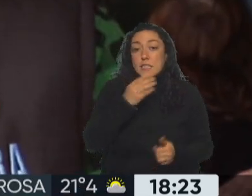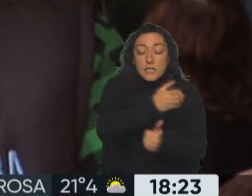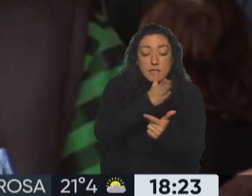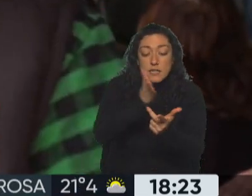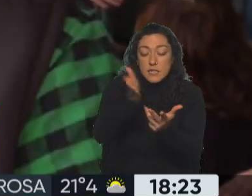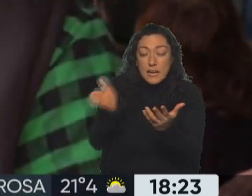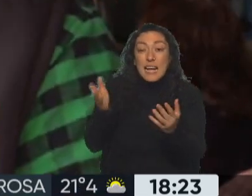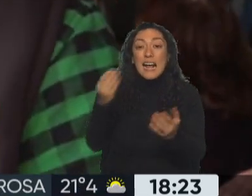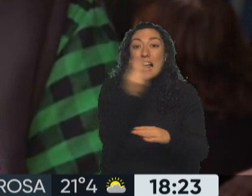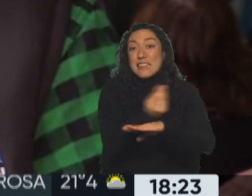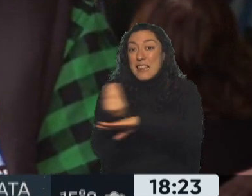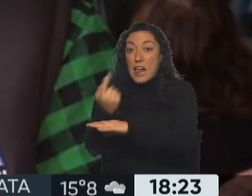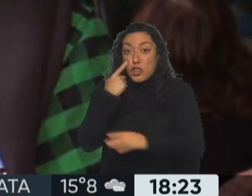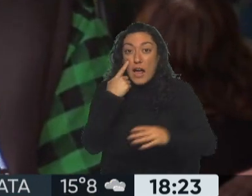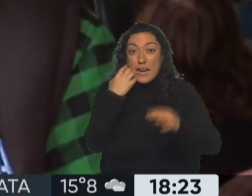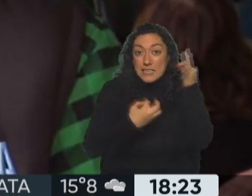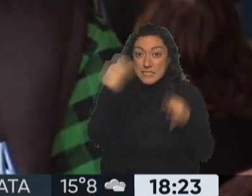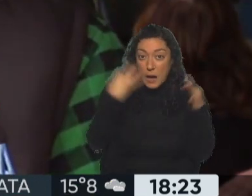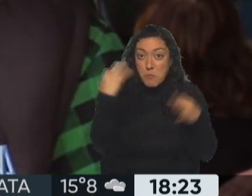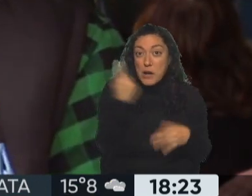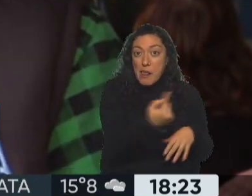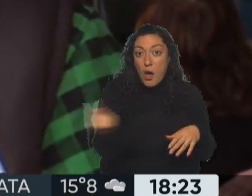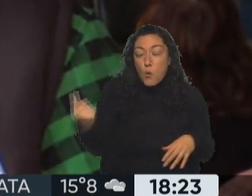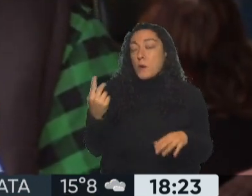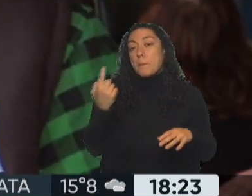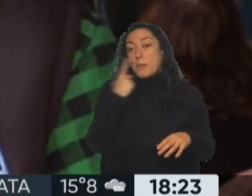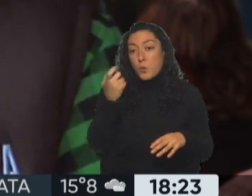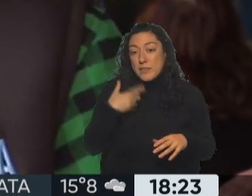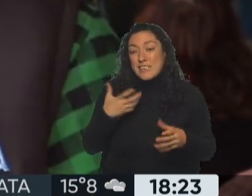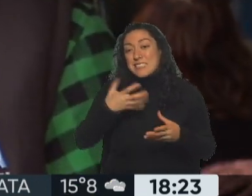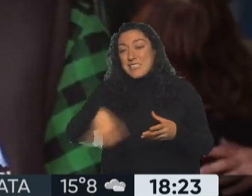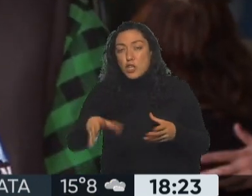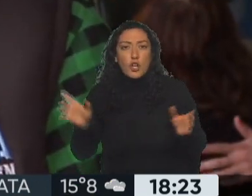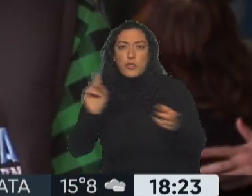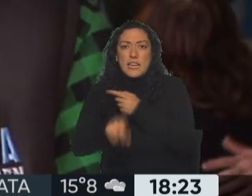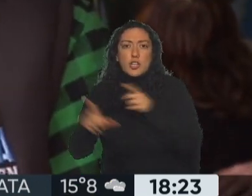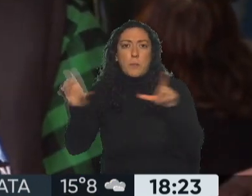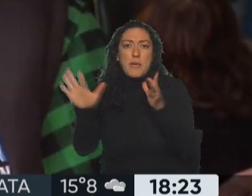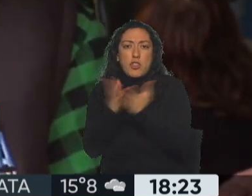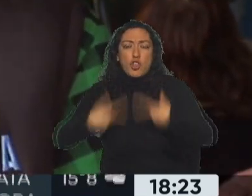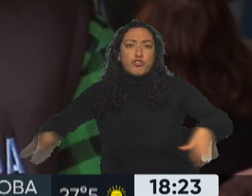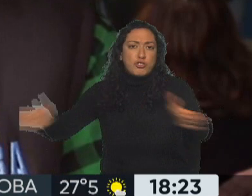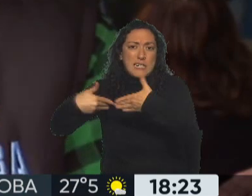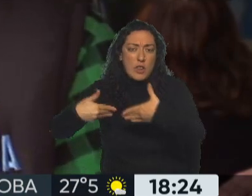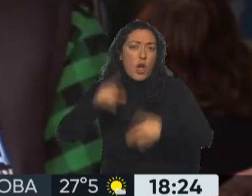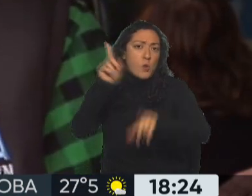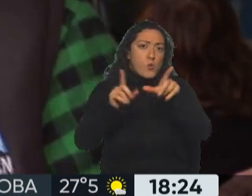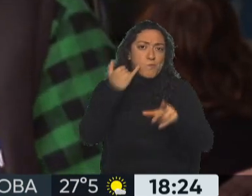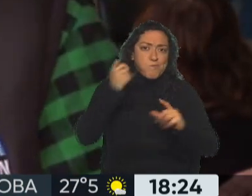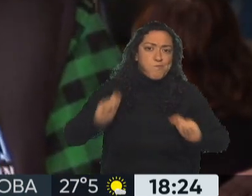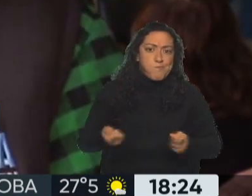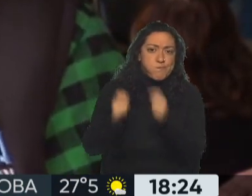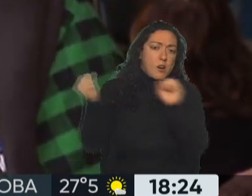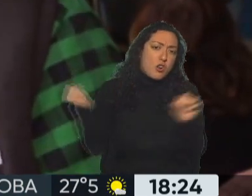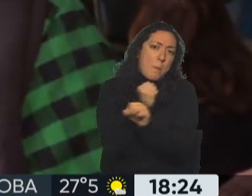de candidatos que tenemos, vemos que hay un sector que los quiere cerrar directamente, el otro que ya los gestionó y los